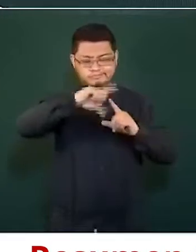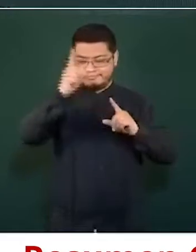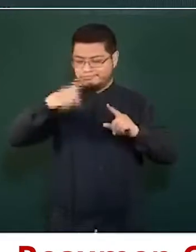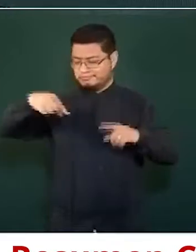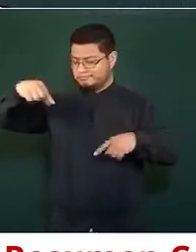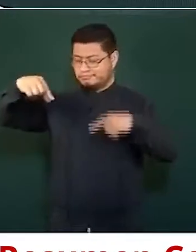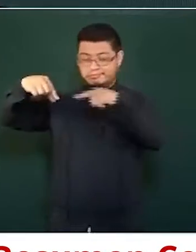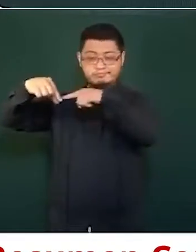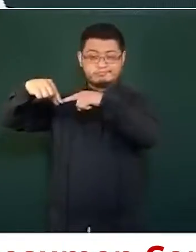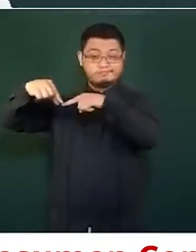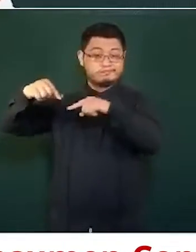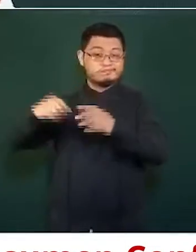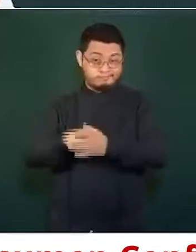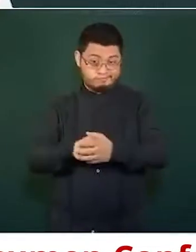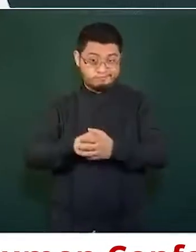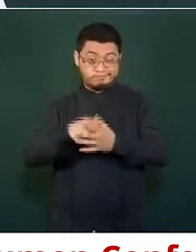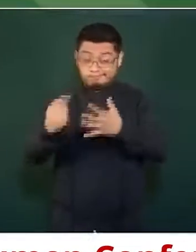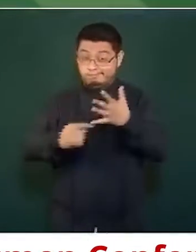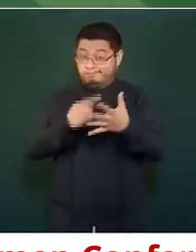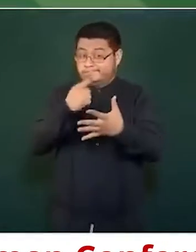el Tren Maya